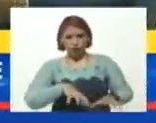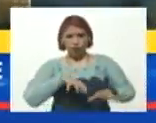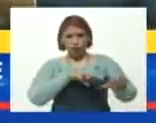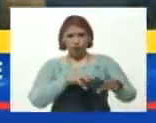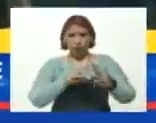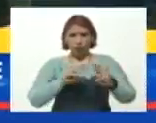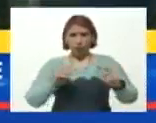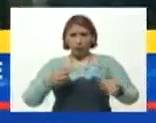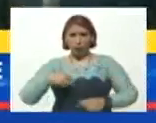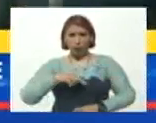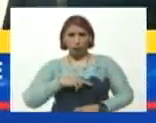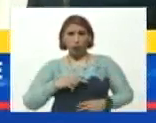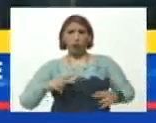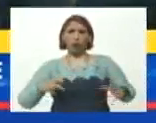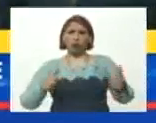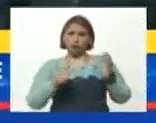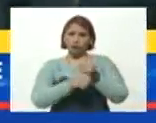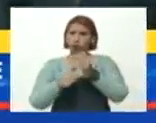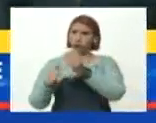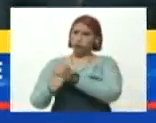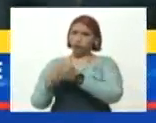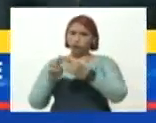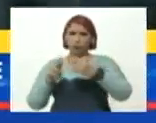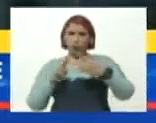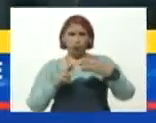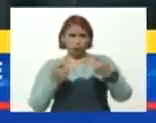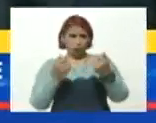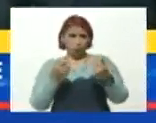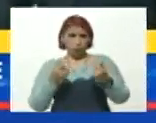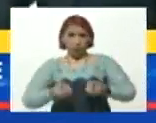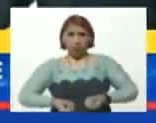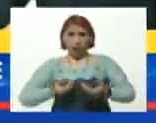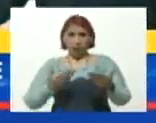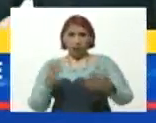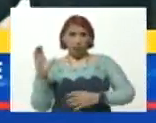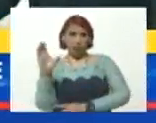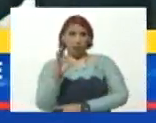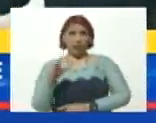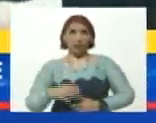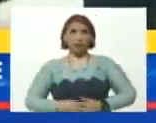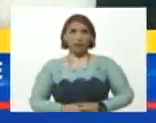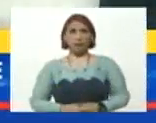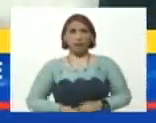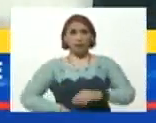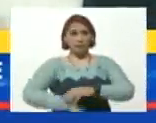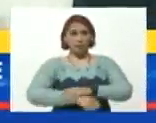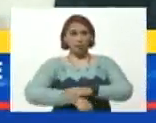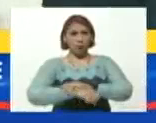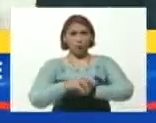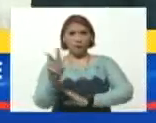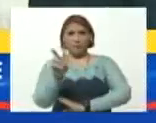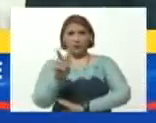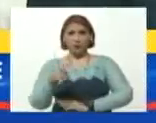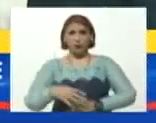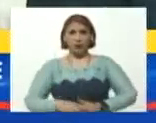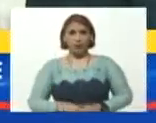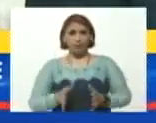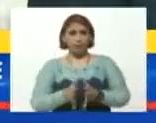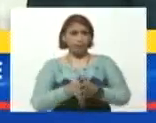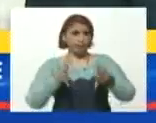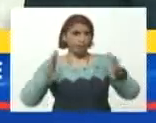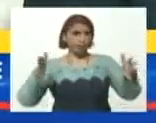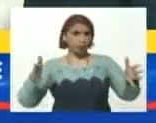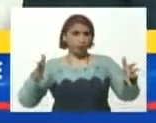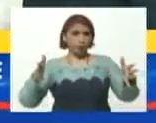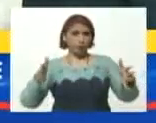los recursos para regalarle a la Gran Caracas, regalarle al fútbol venezolano un gran